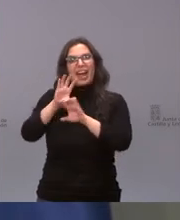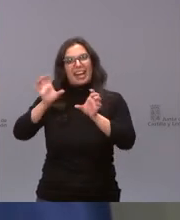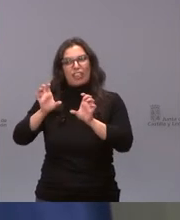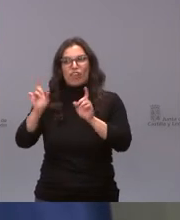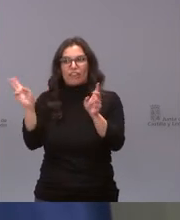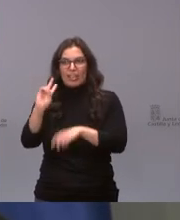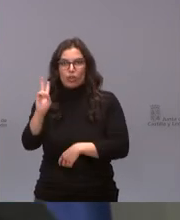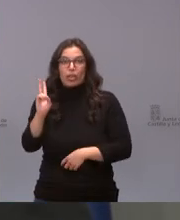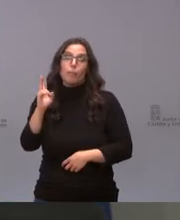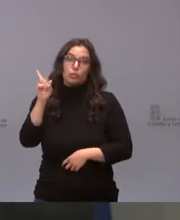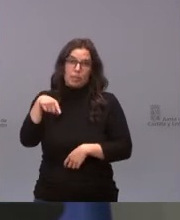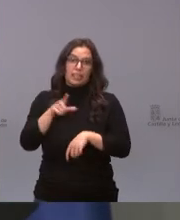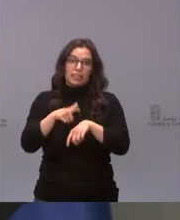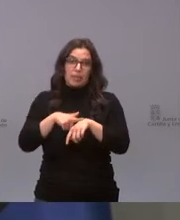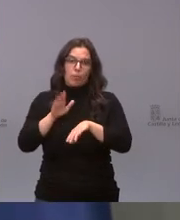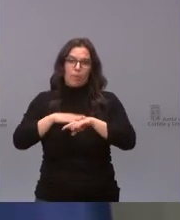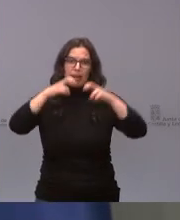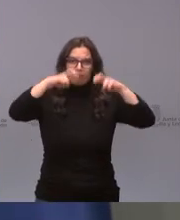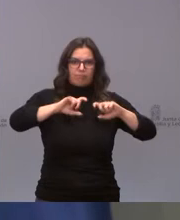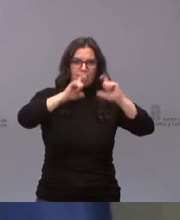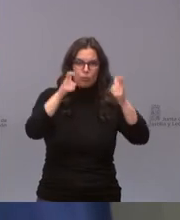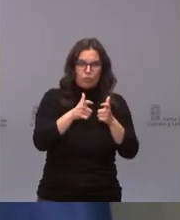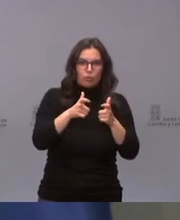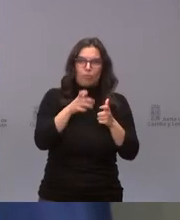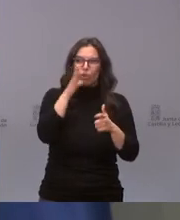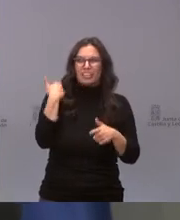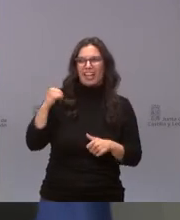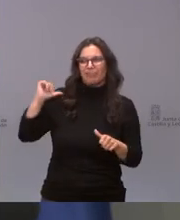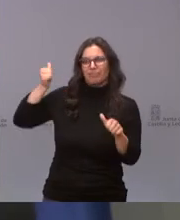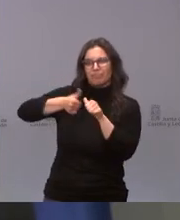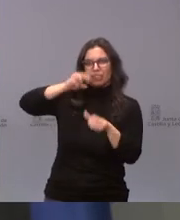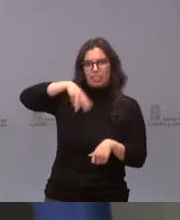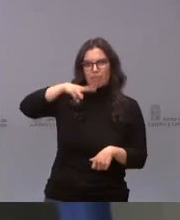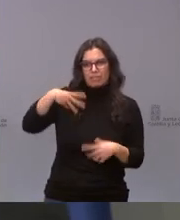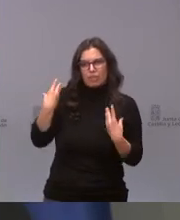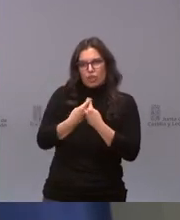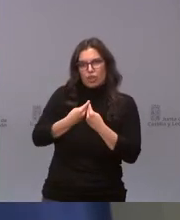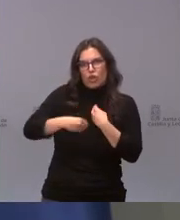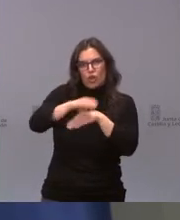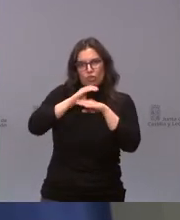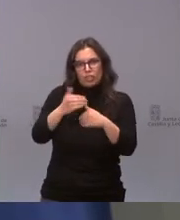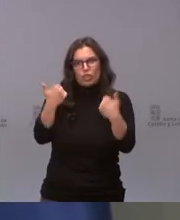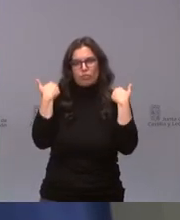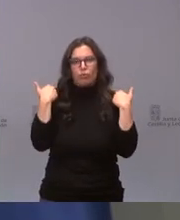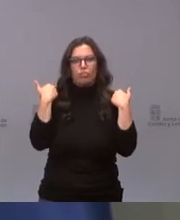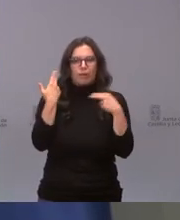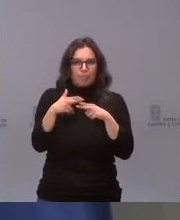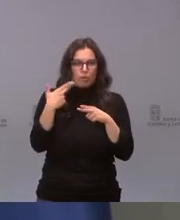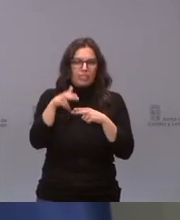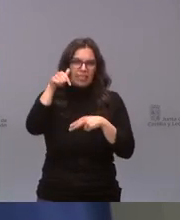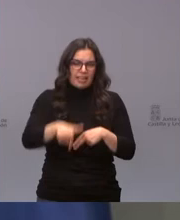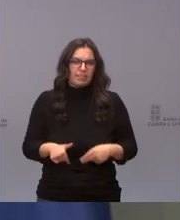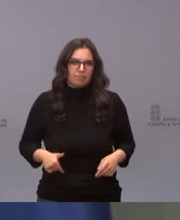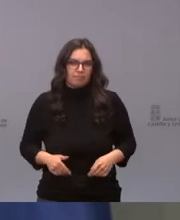tiempo para haberse reunido desde hace ya más de 3 meses con el consejero que está encargado de estas políticas en la